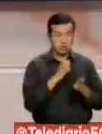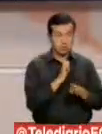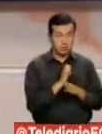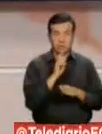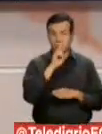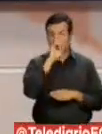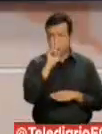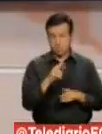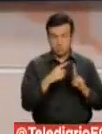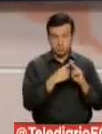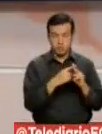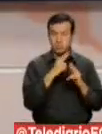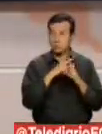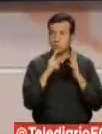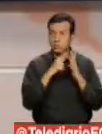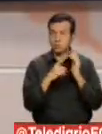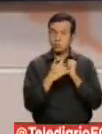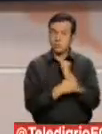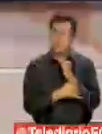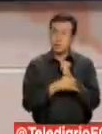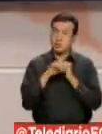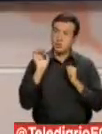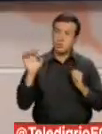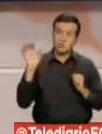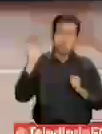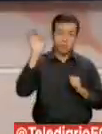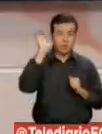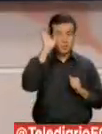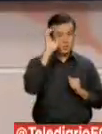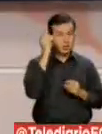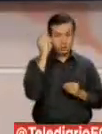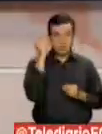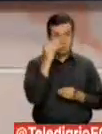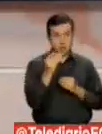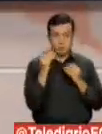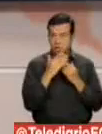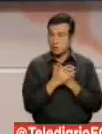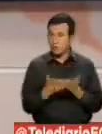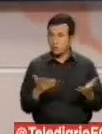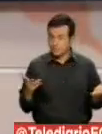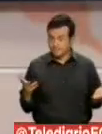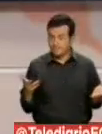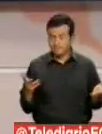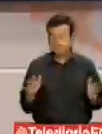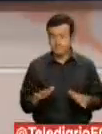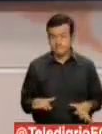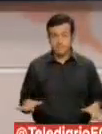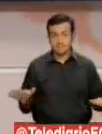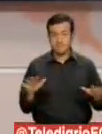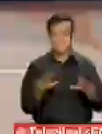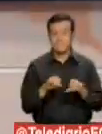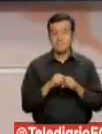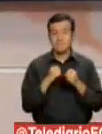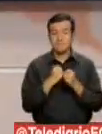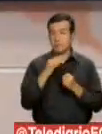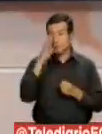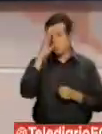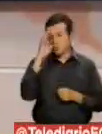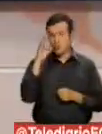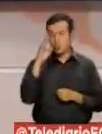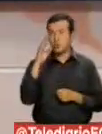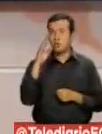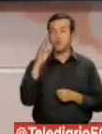prestado a Venezuela, a otro tipo de países también, obviamente, que tenían, digamos, esa afinidad socialista. Hoy por hoy, más bien,